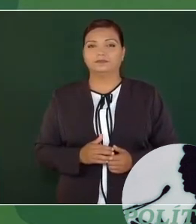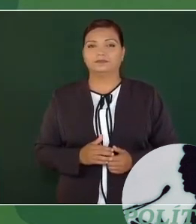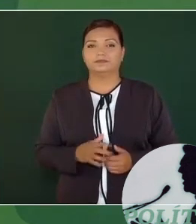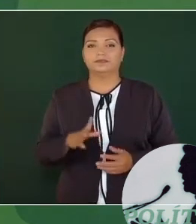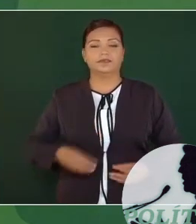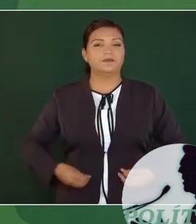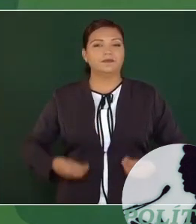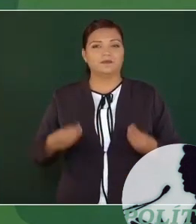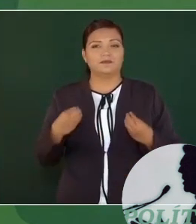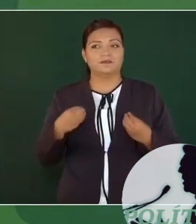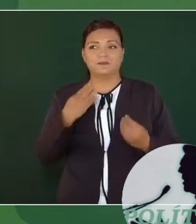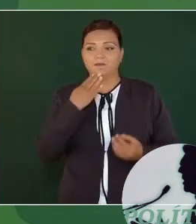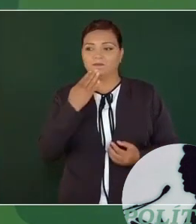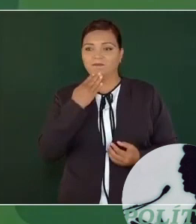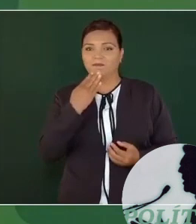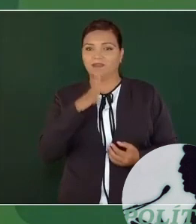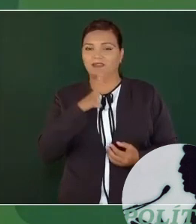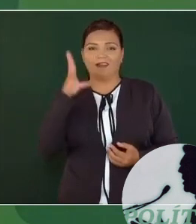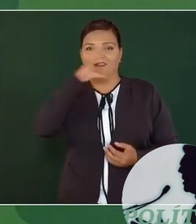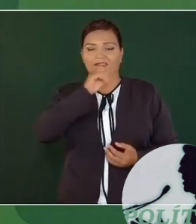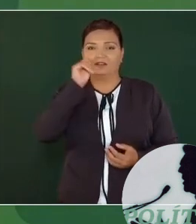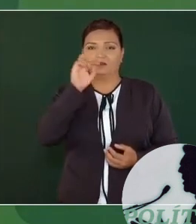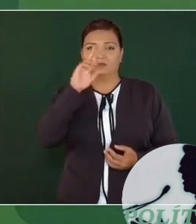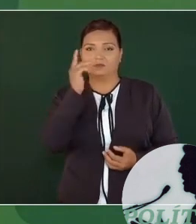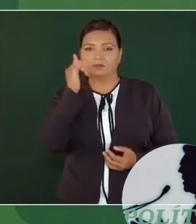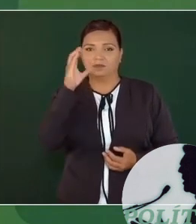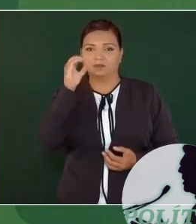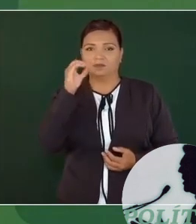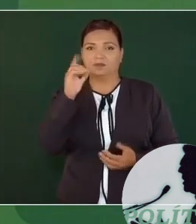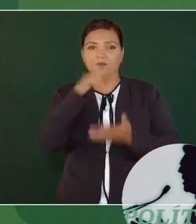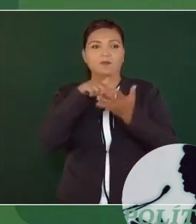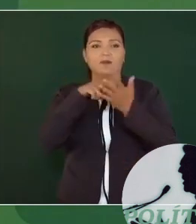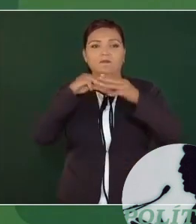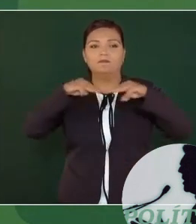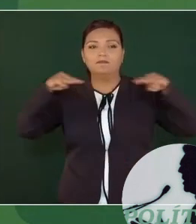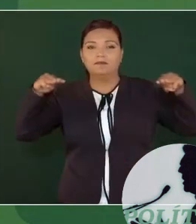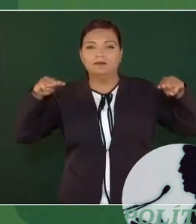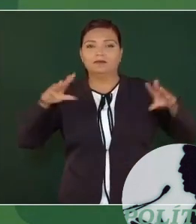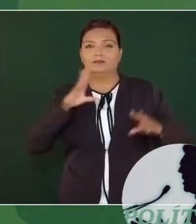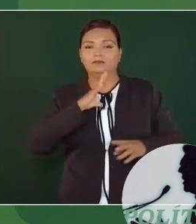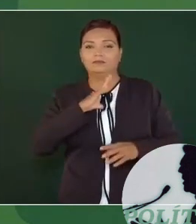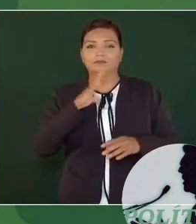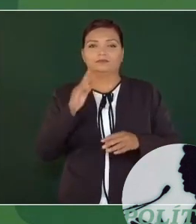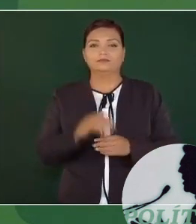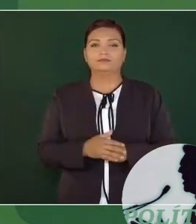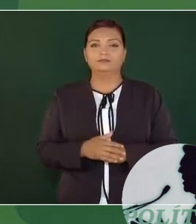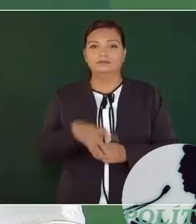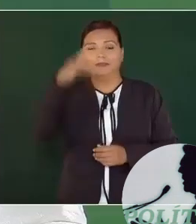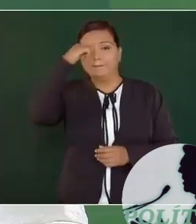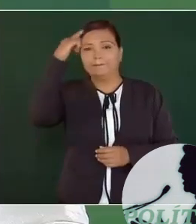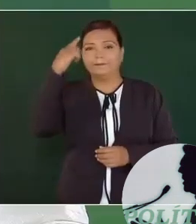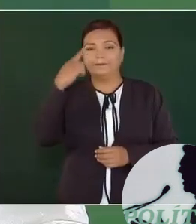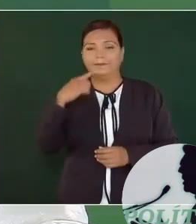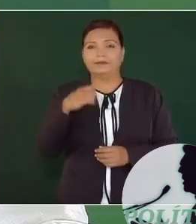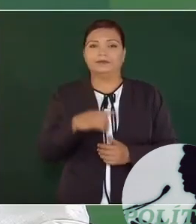se vive bien en el trópico, en las costas, sobre todo para